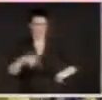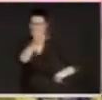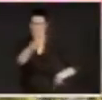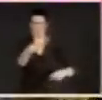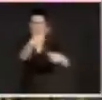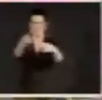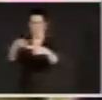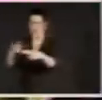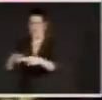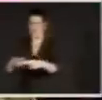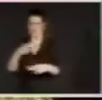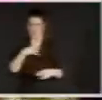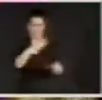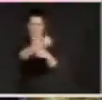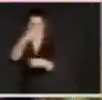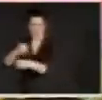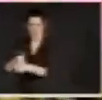fallo otra